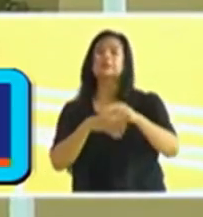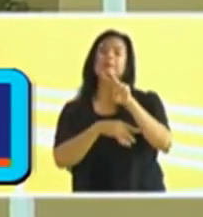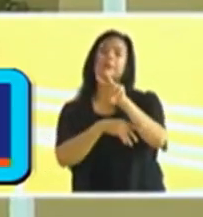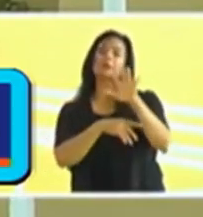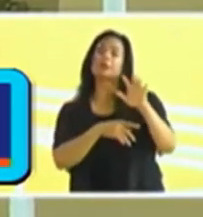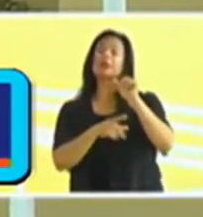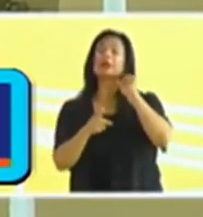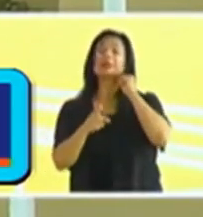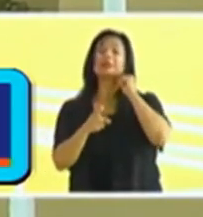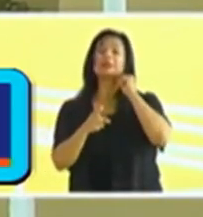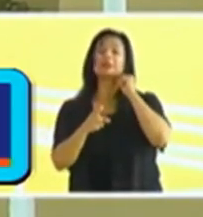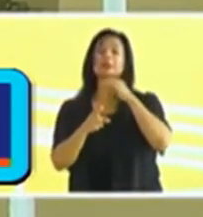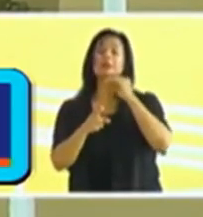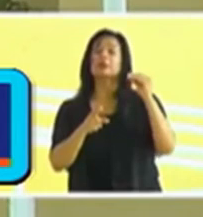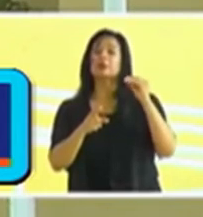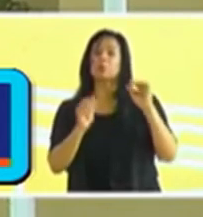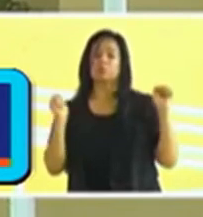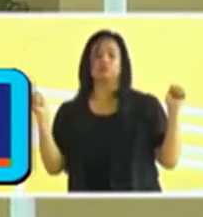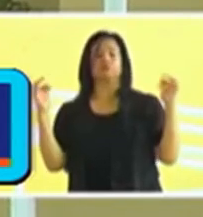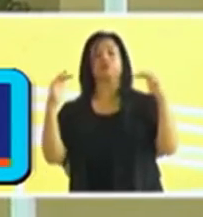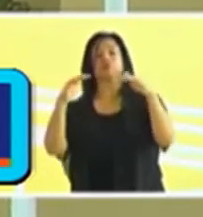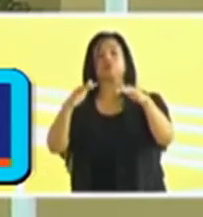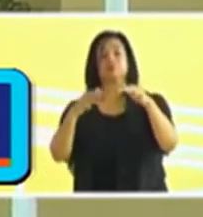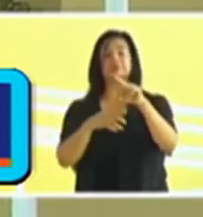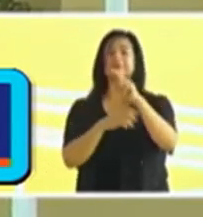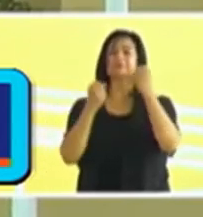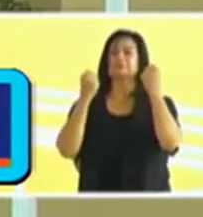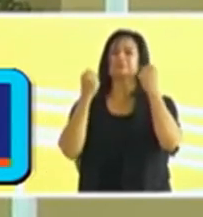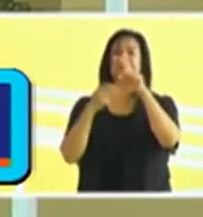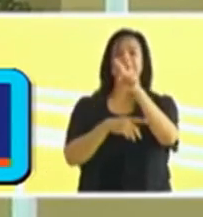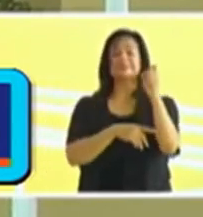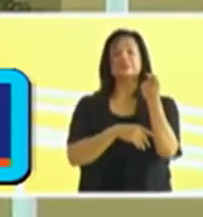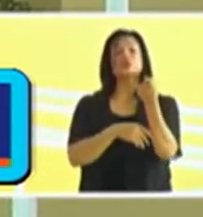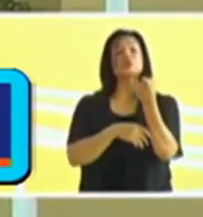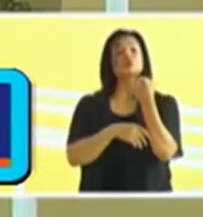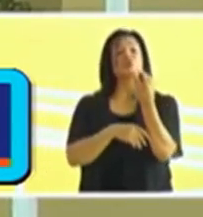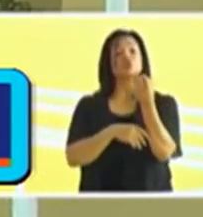25 de agosto con la asistencia de